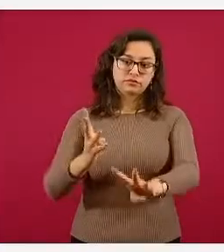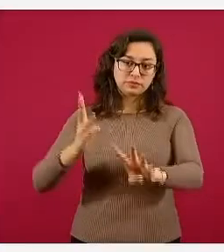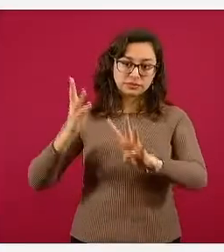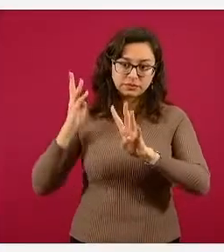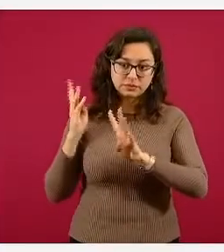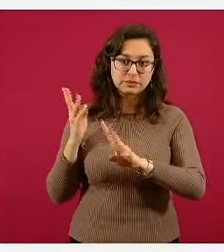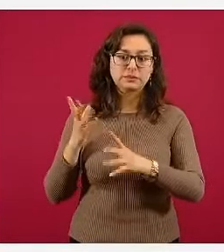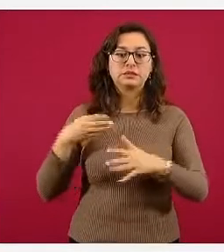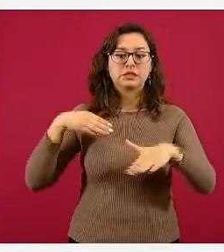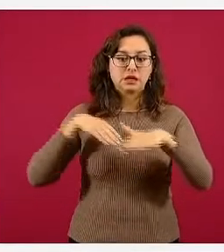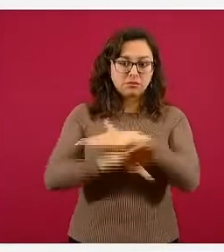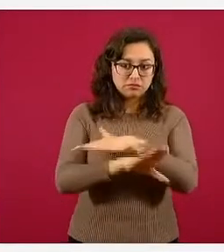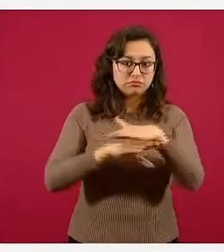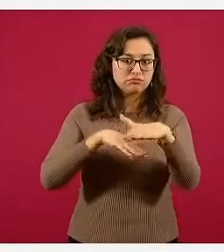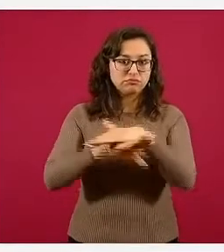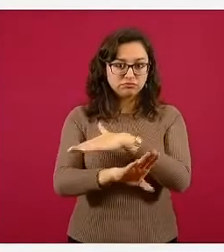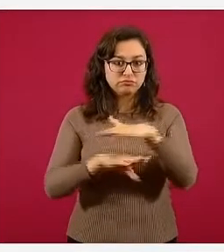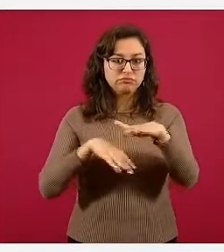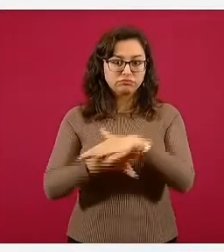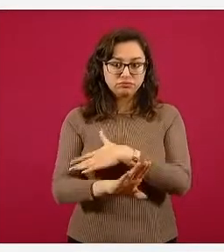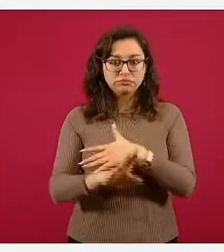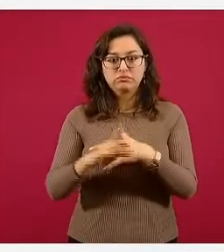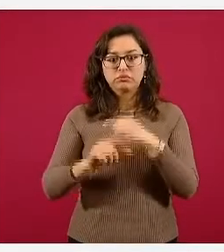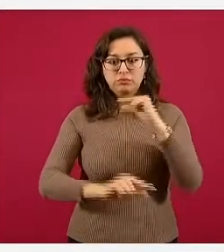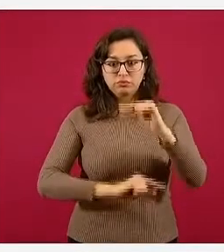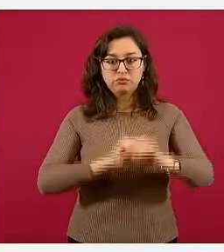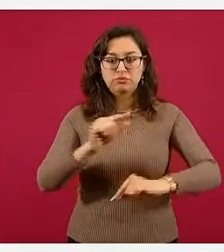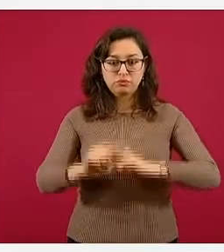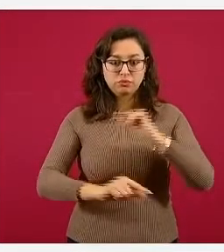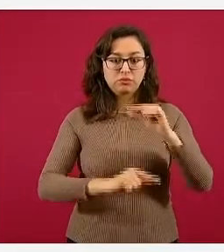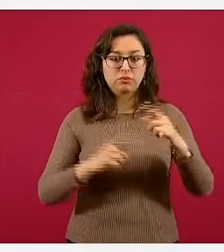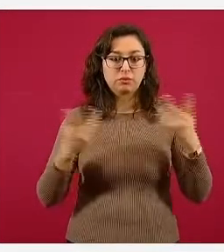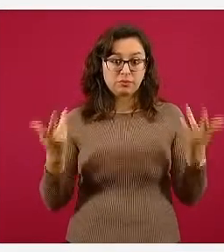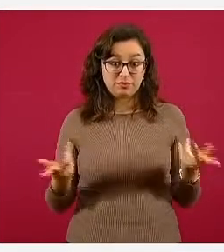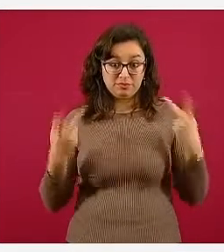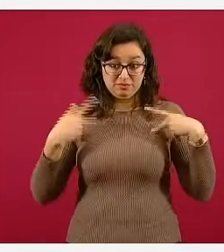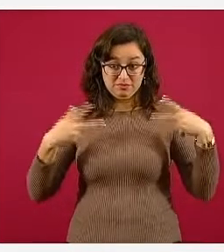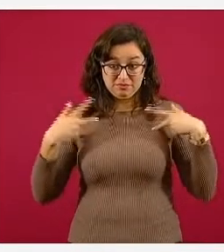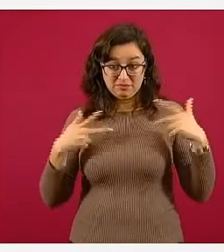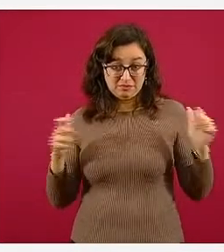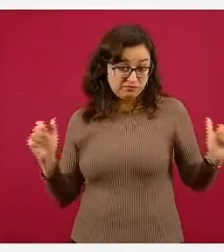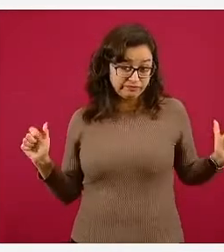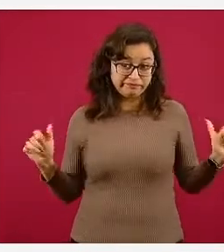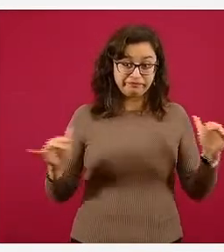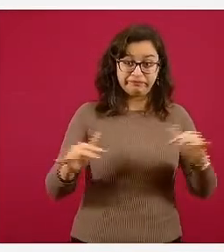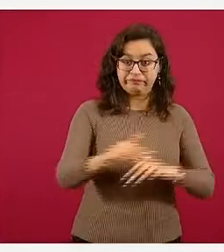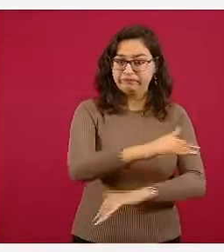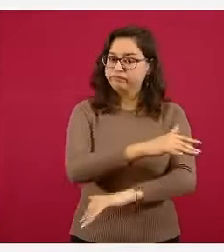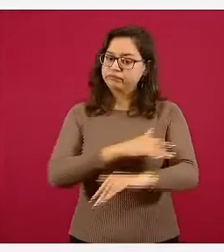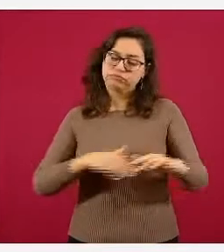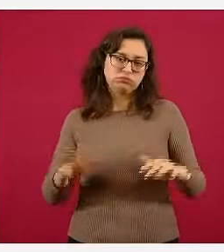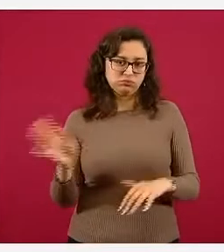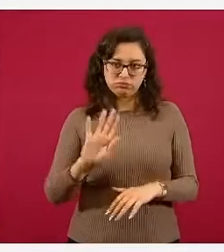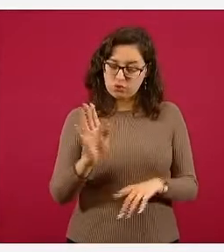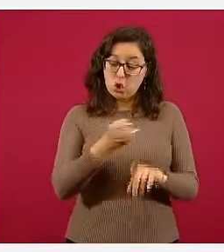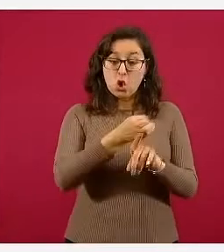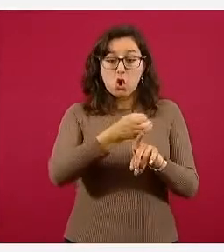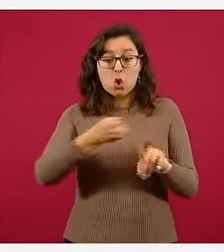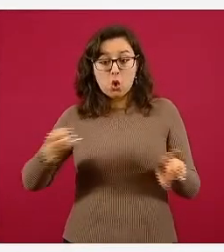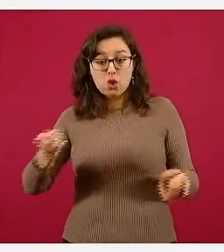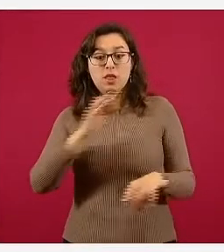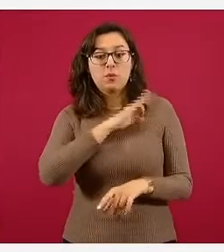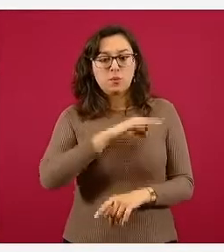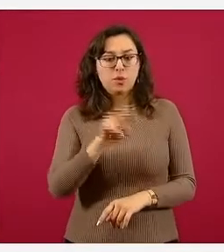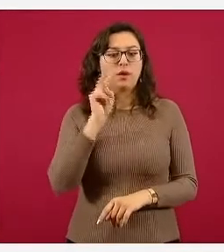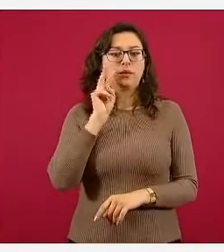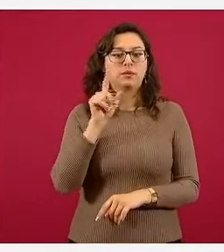justamente para poder guardar la sana distancia, sobre todo en los momentos más complicados. Ahí tenemos imágenes de, por ejemplo,